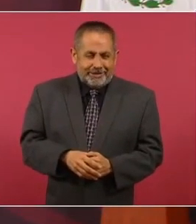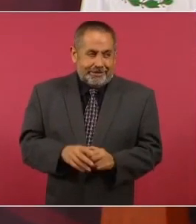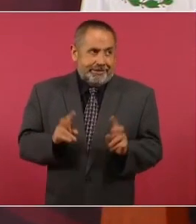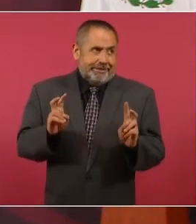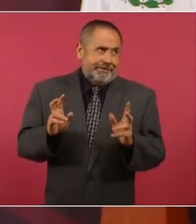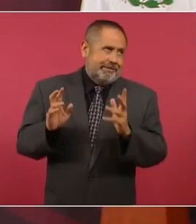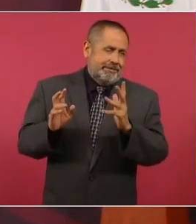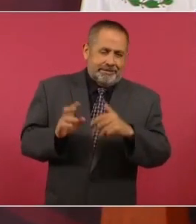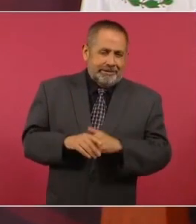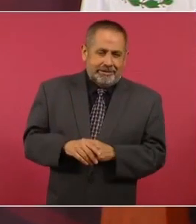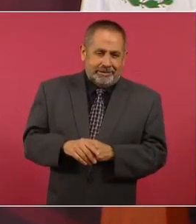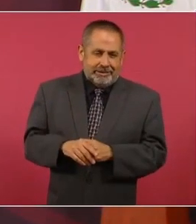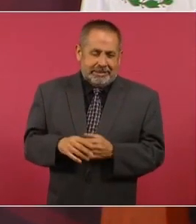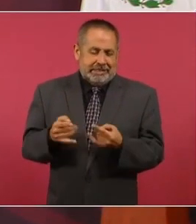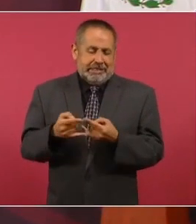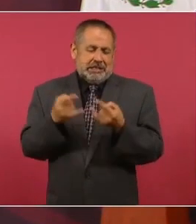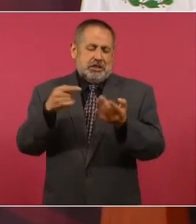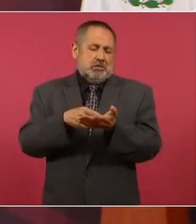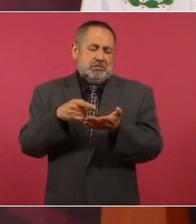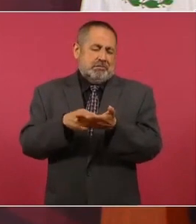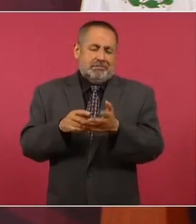según la historia